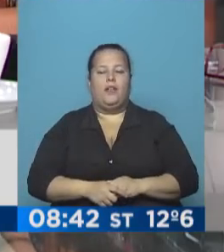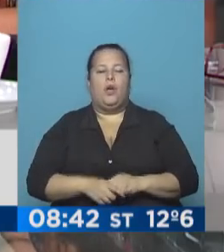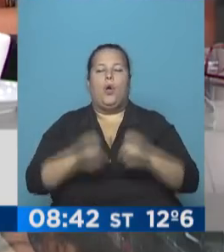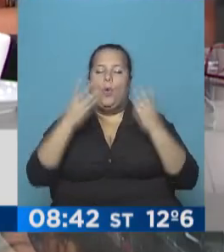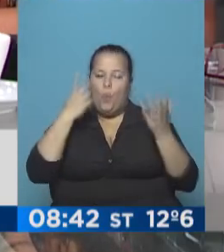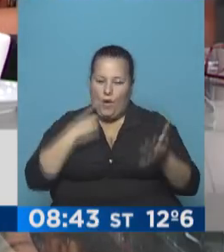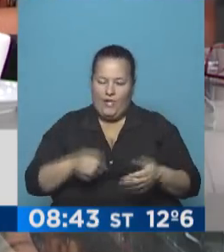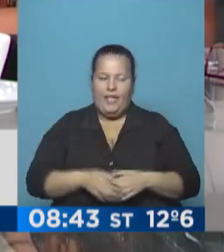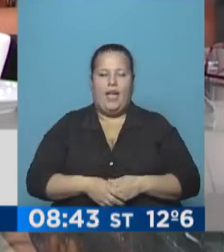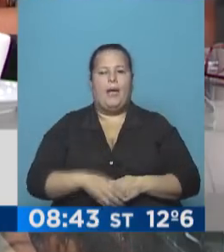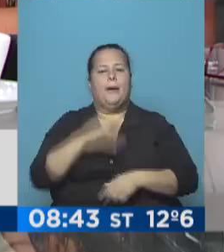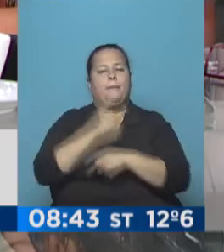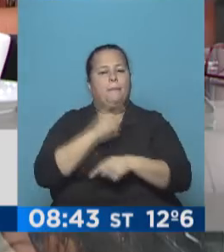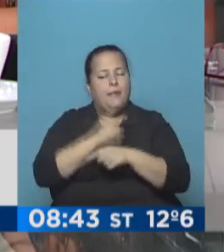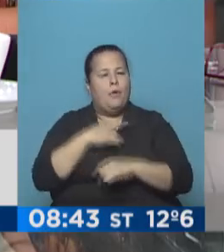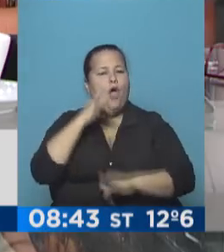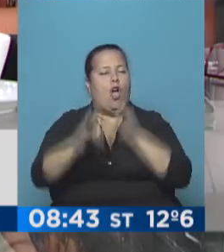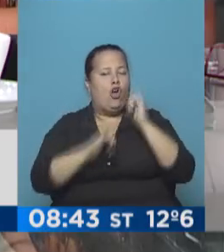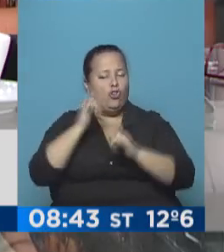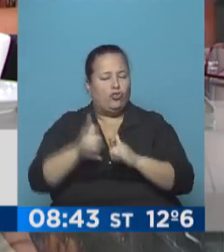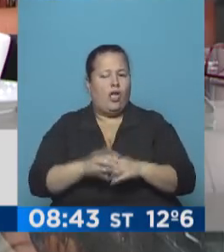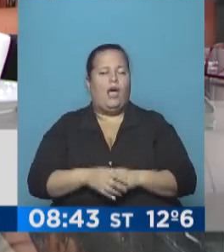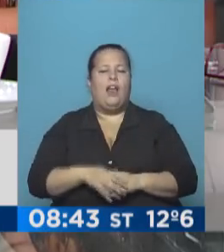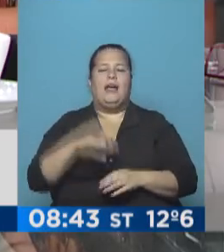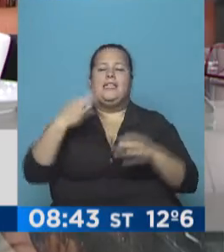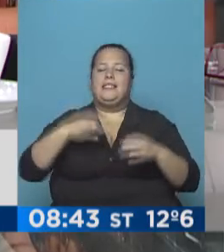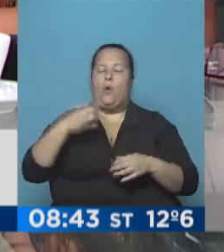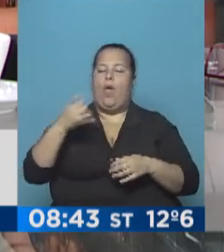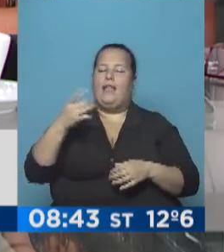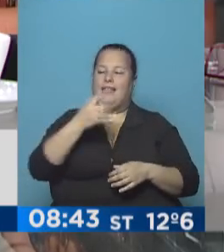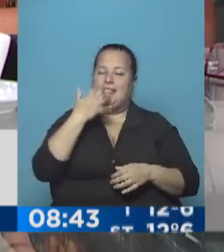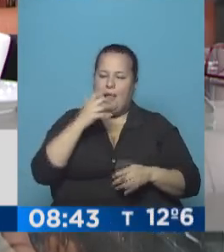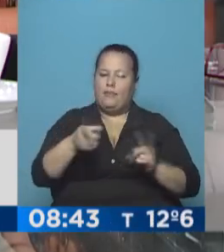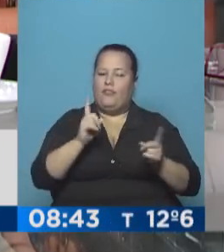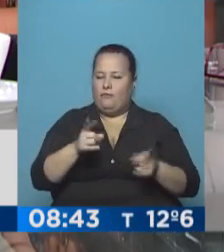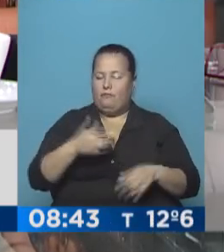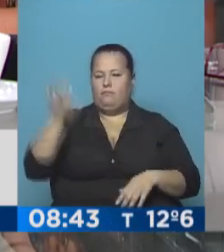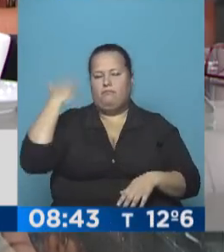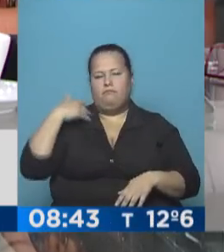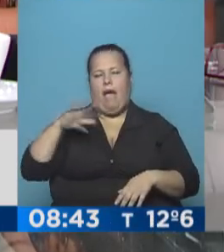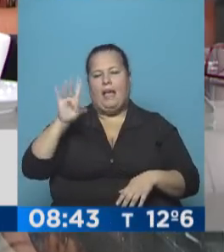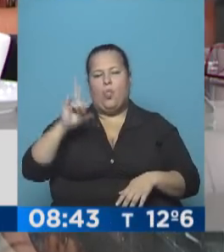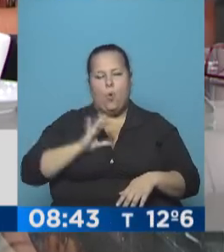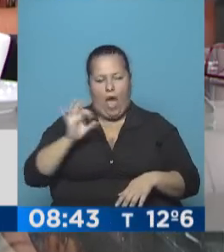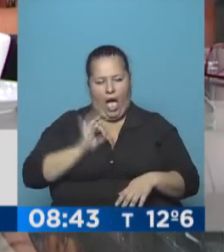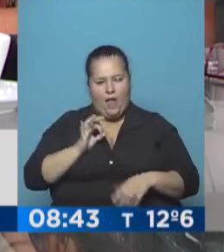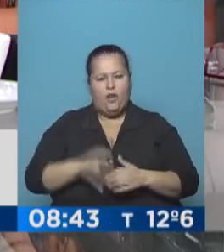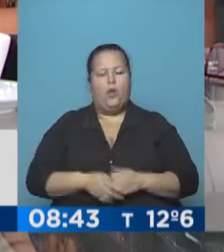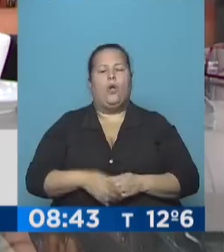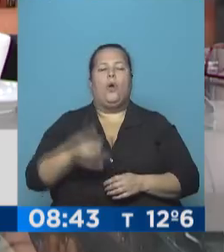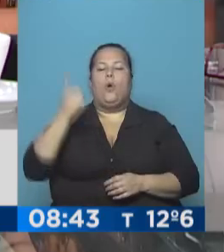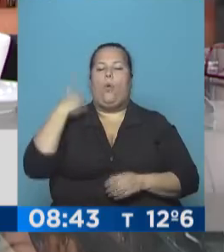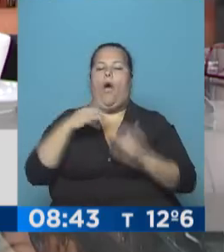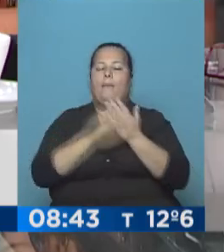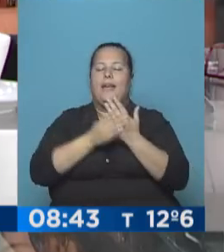Buen día. Buen día. Primero comentarle que las brigadas de seguridad de la línea Sarmiento están funcionando desde hace más de un año. Uh-huh. Cuando el